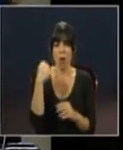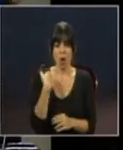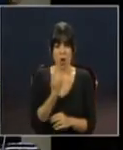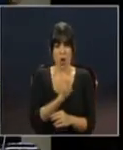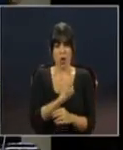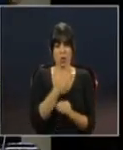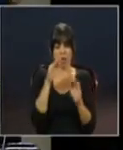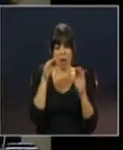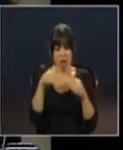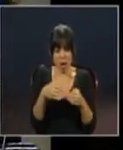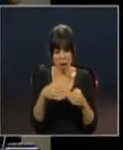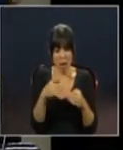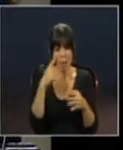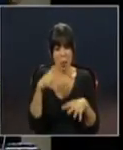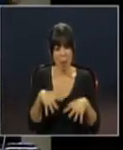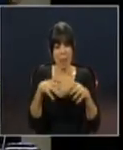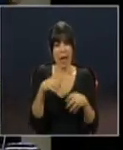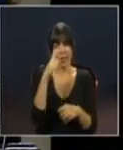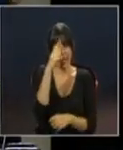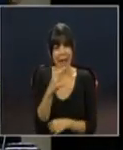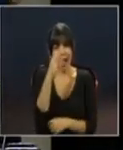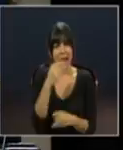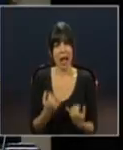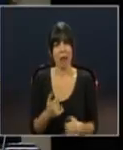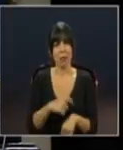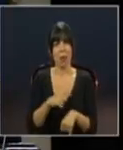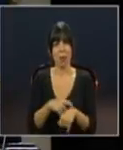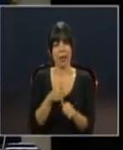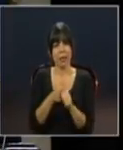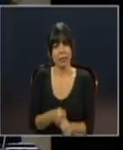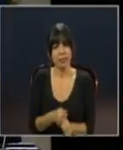en el escepticismo paralizante de nuestro tiempo.